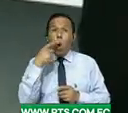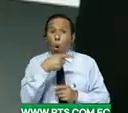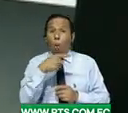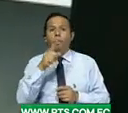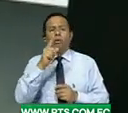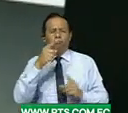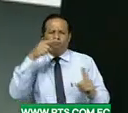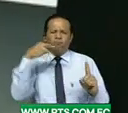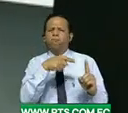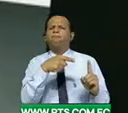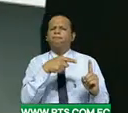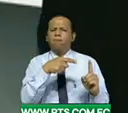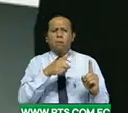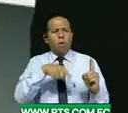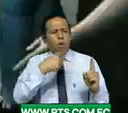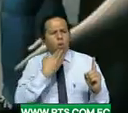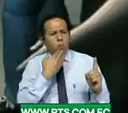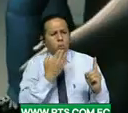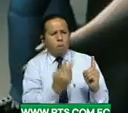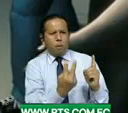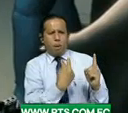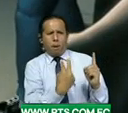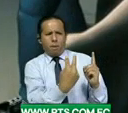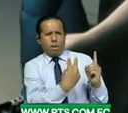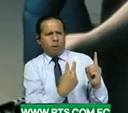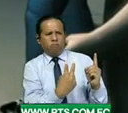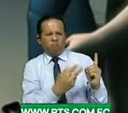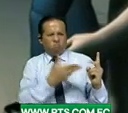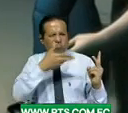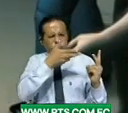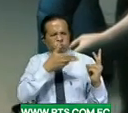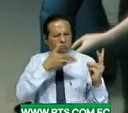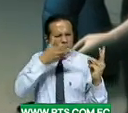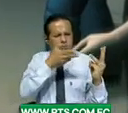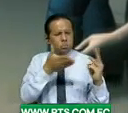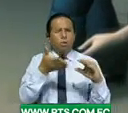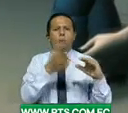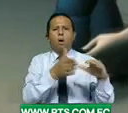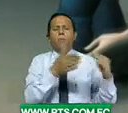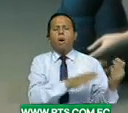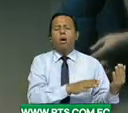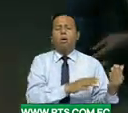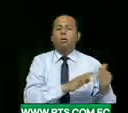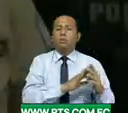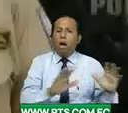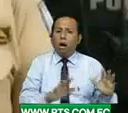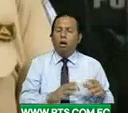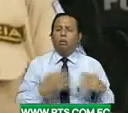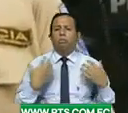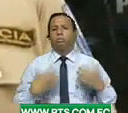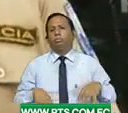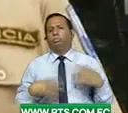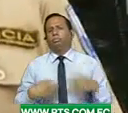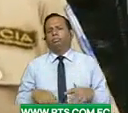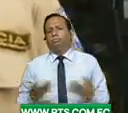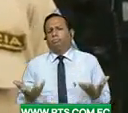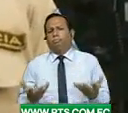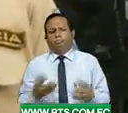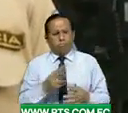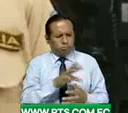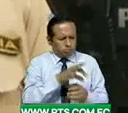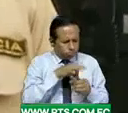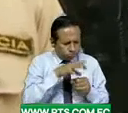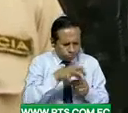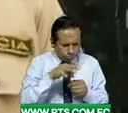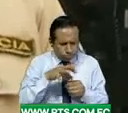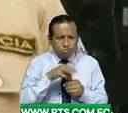su afán de causar miedo en esta zona, victiman a la esposa y a la hija. Se encontraron 20 vainas percutidas, 11 de ellas 9